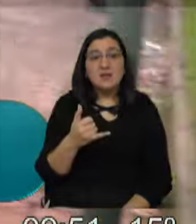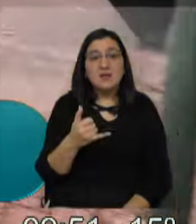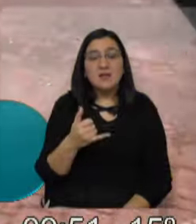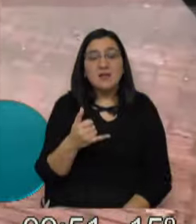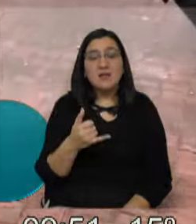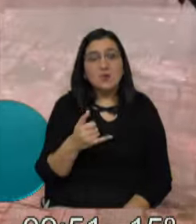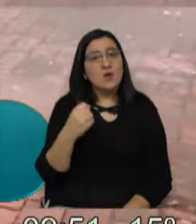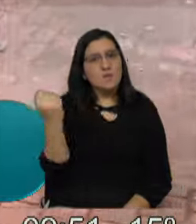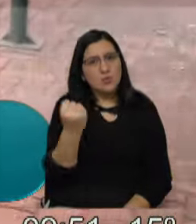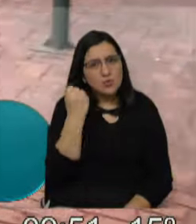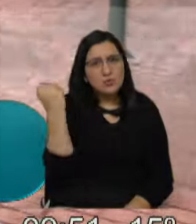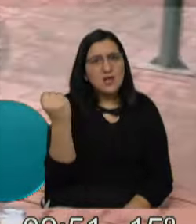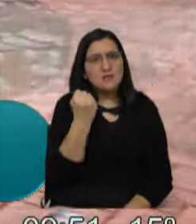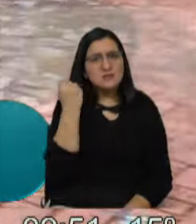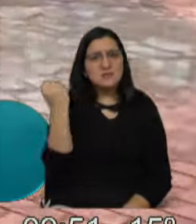una connotación